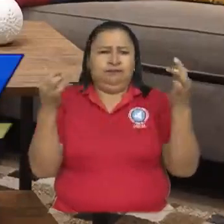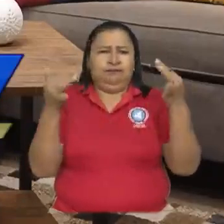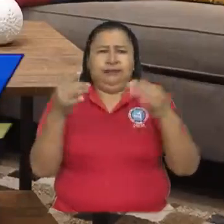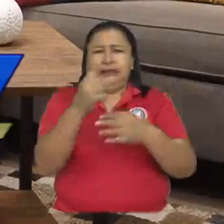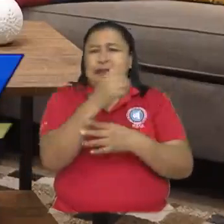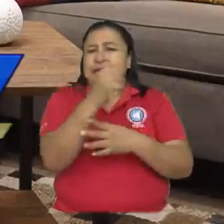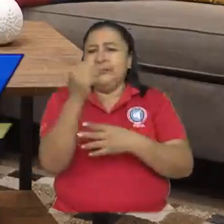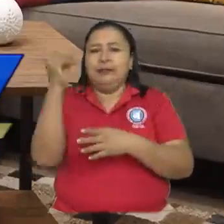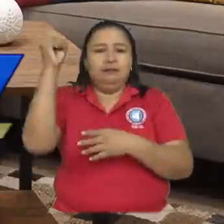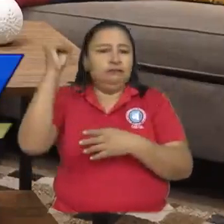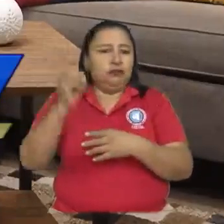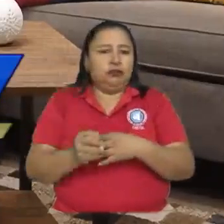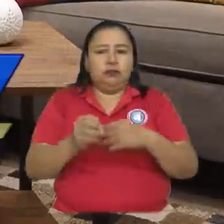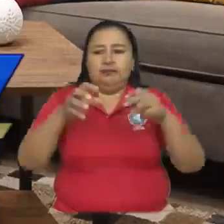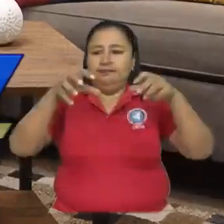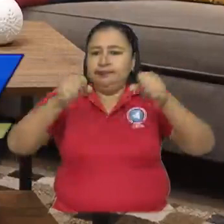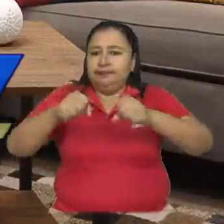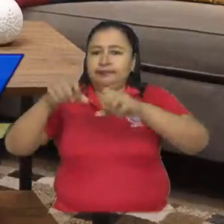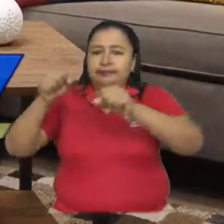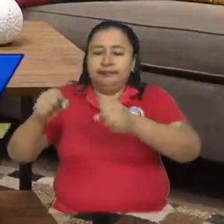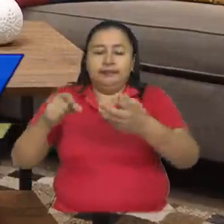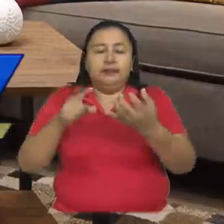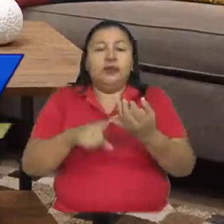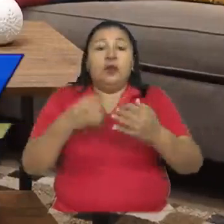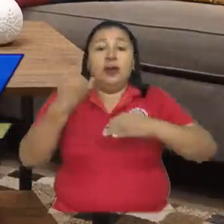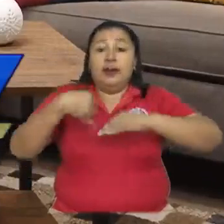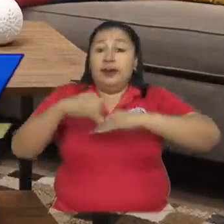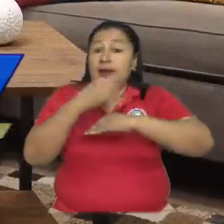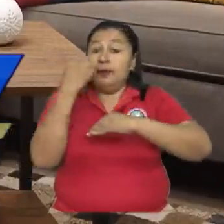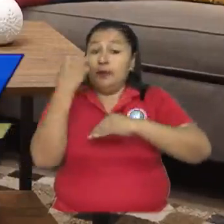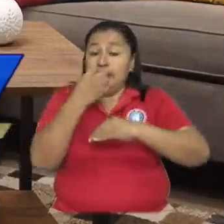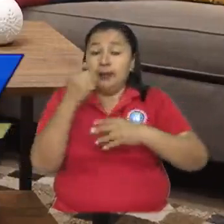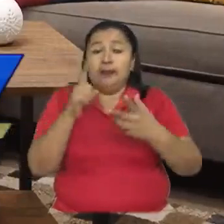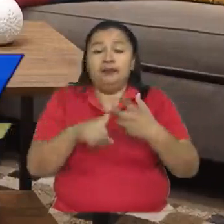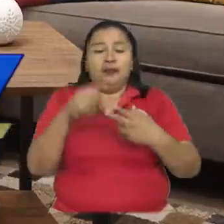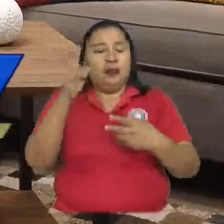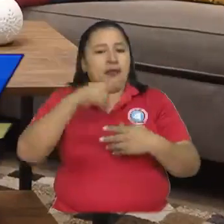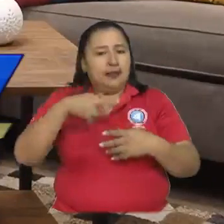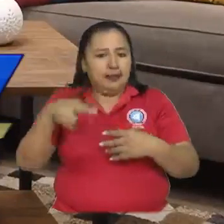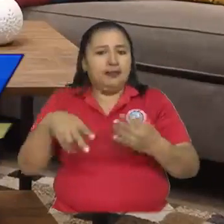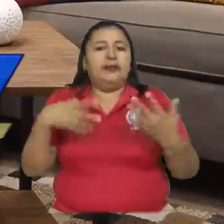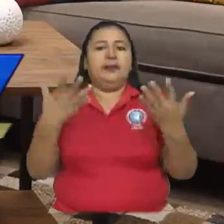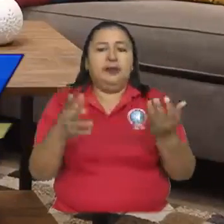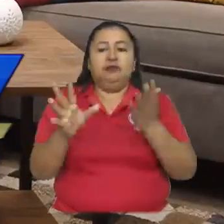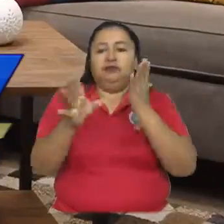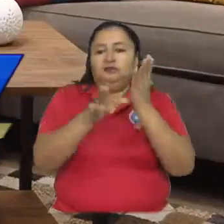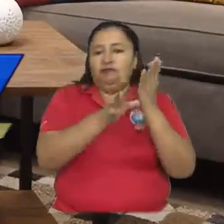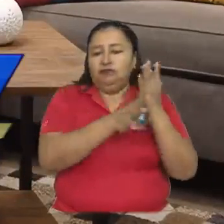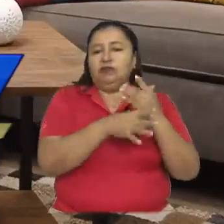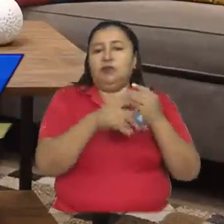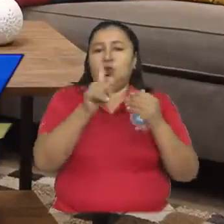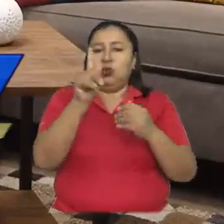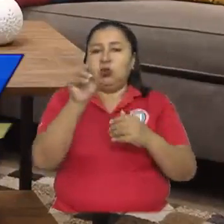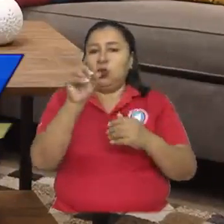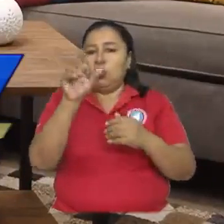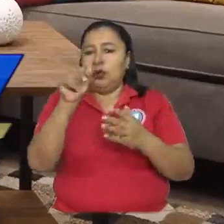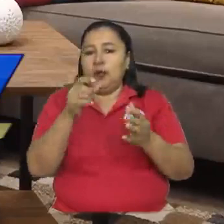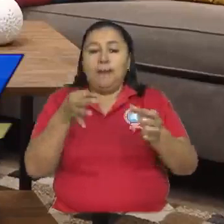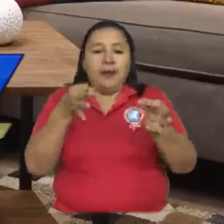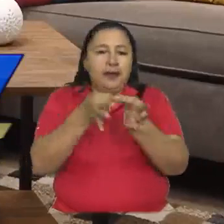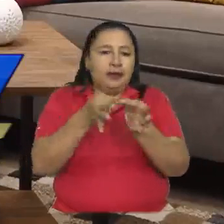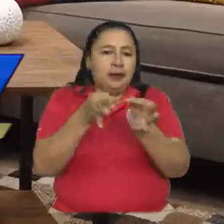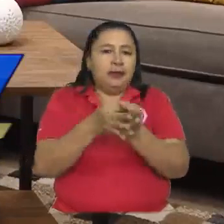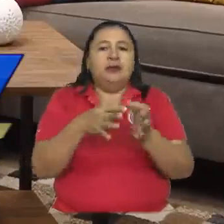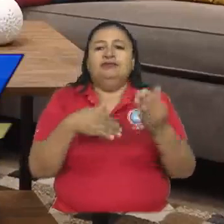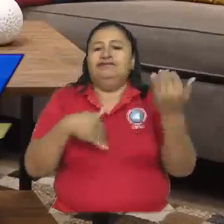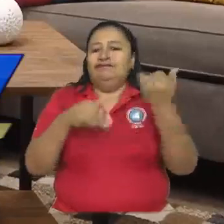de ocupación. Igual el caso de Corneyland, en la zona de Rivas también, San Juan del Sur, Tola, Ometepe fueron los